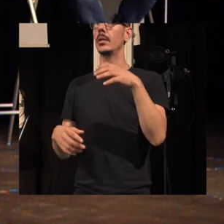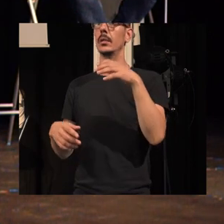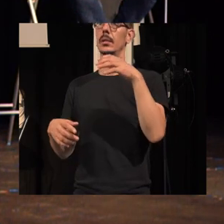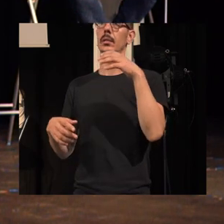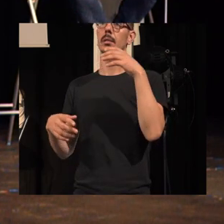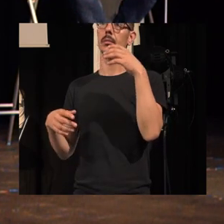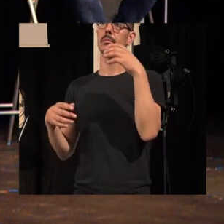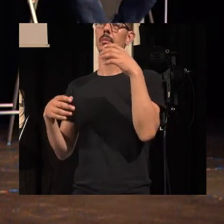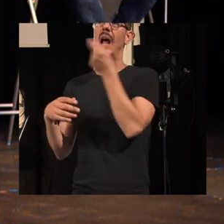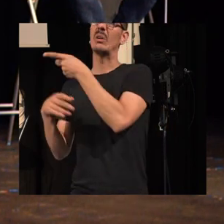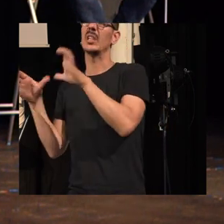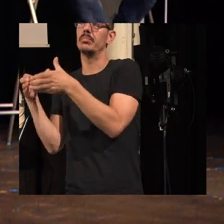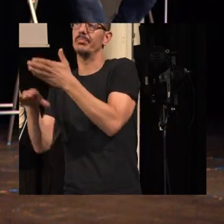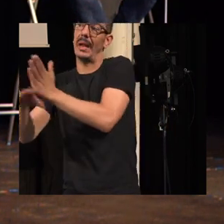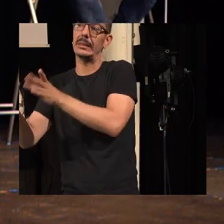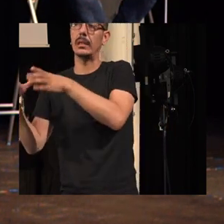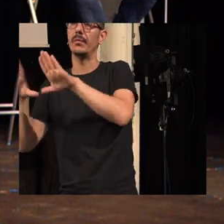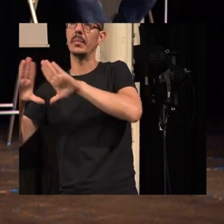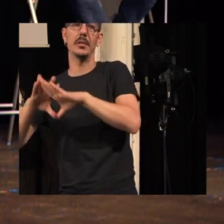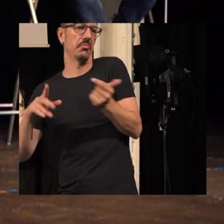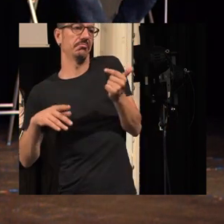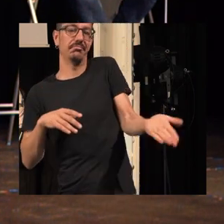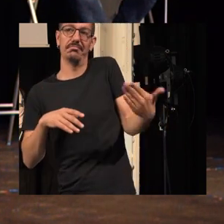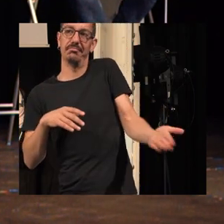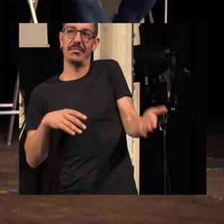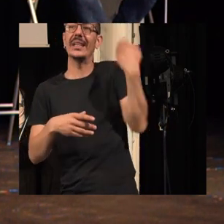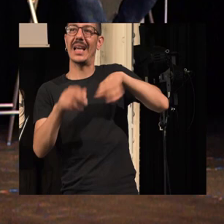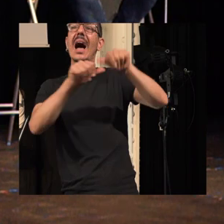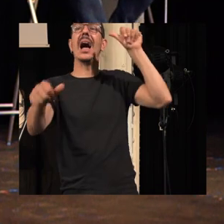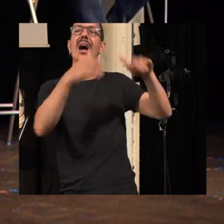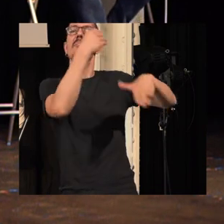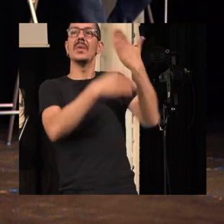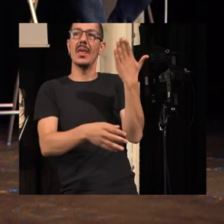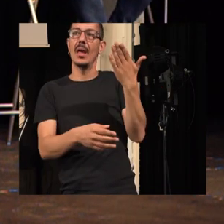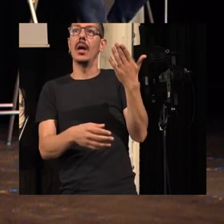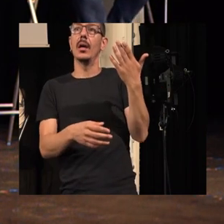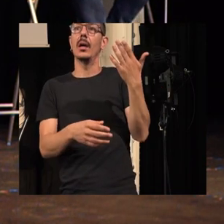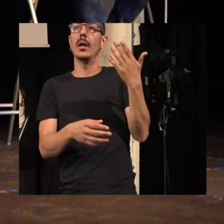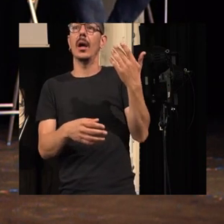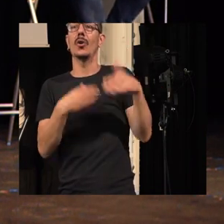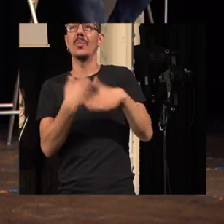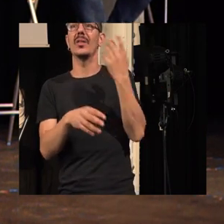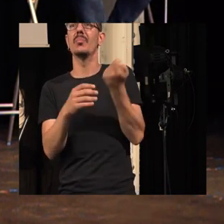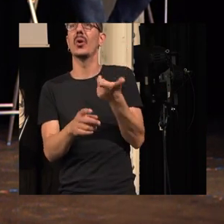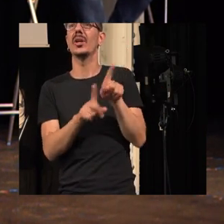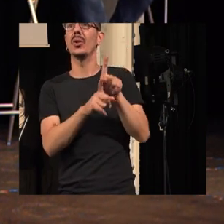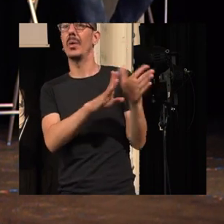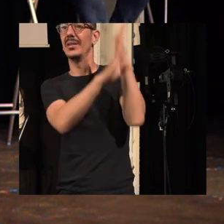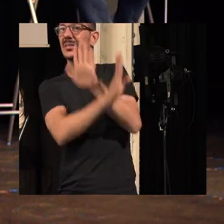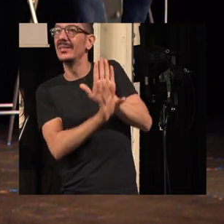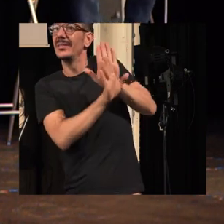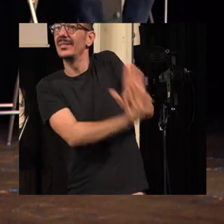feminismo en este país, desde su origen, porque lo problematizaba, porque problematizaba la